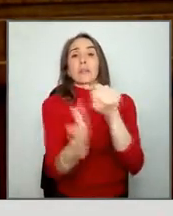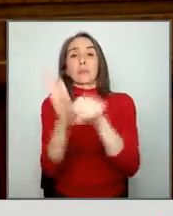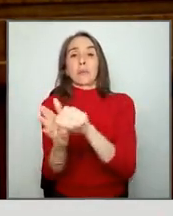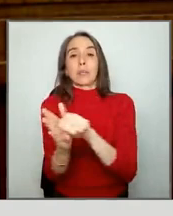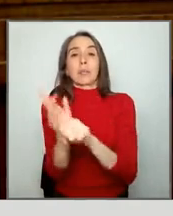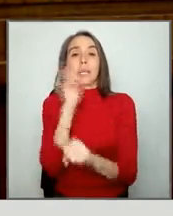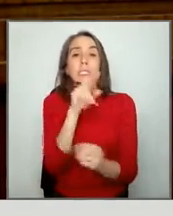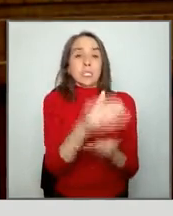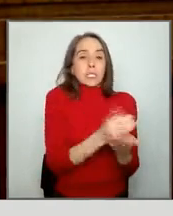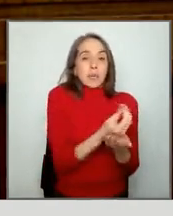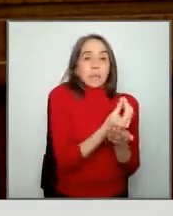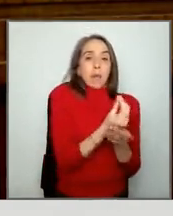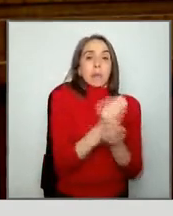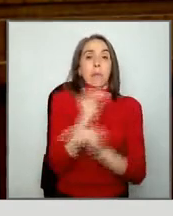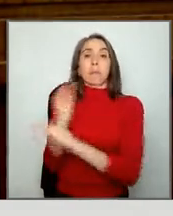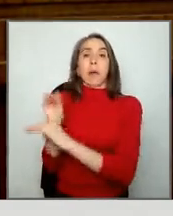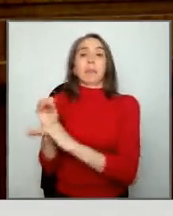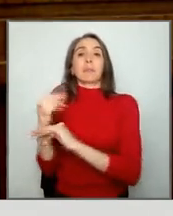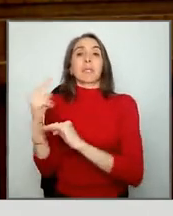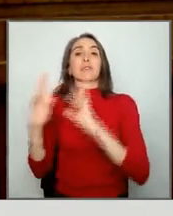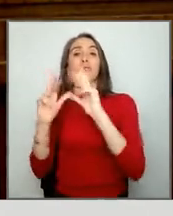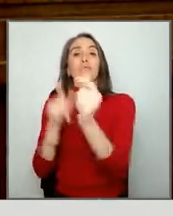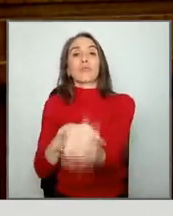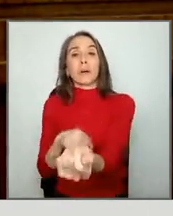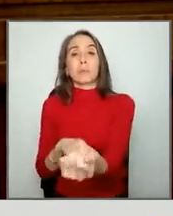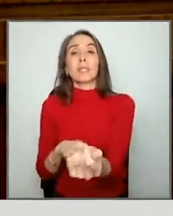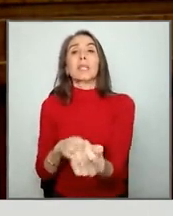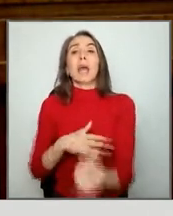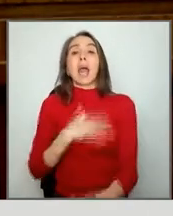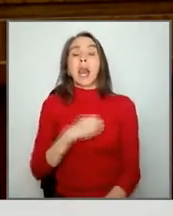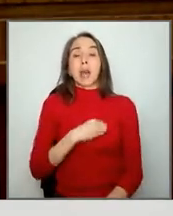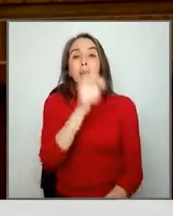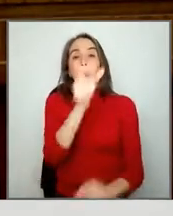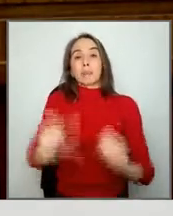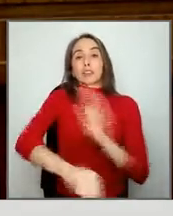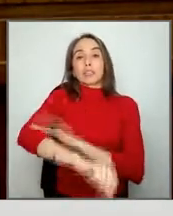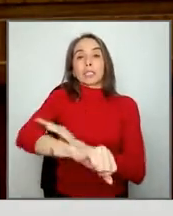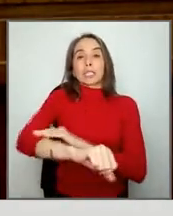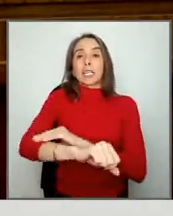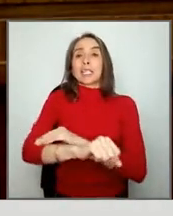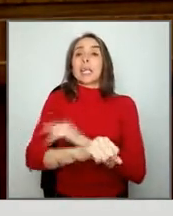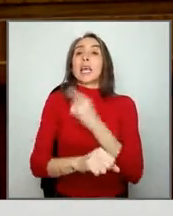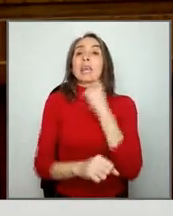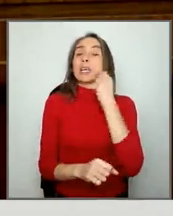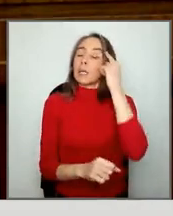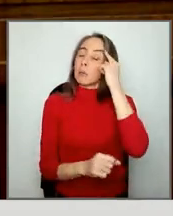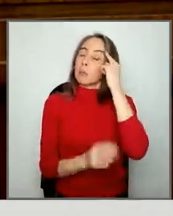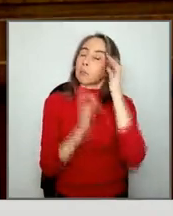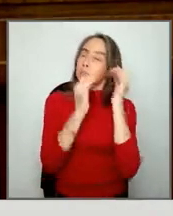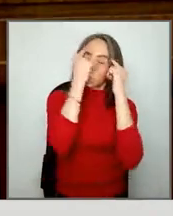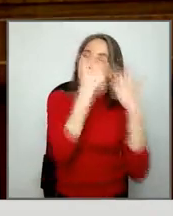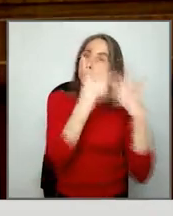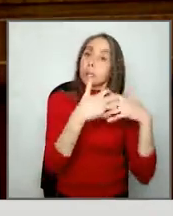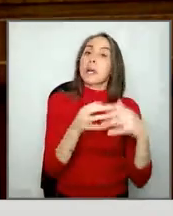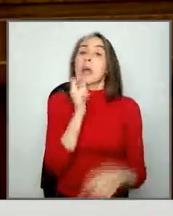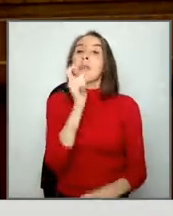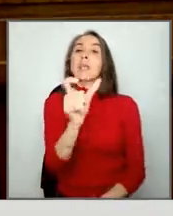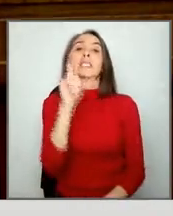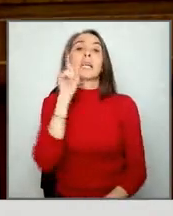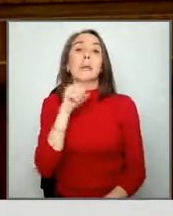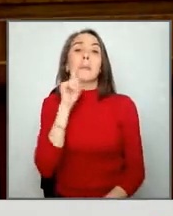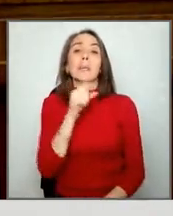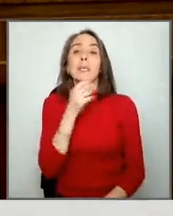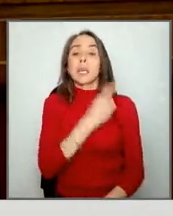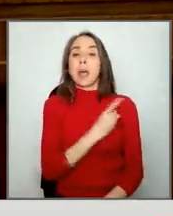lamentable que la izquierda a la sensatez le llame mentira como lo hizo el diputado sáez por